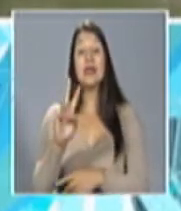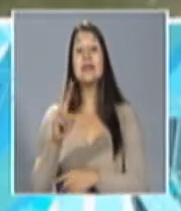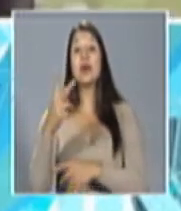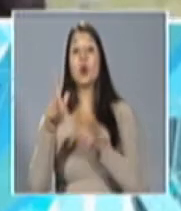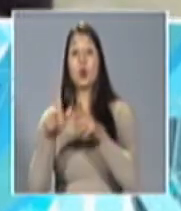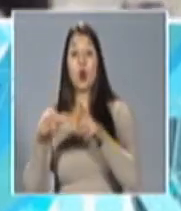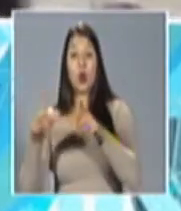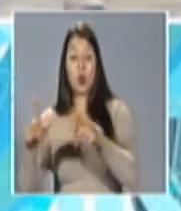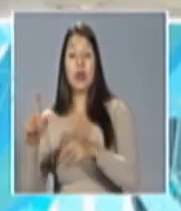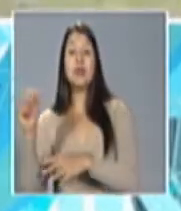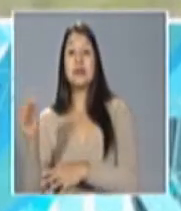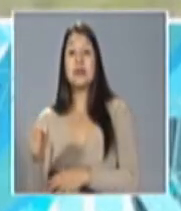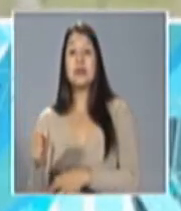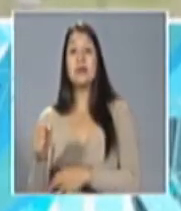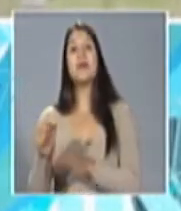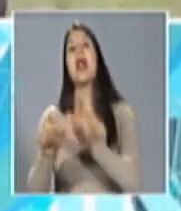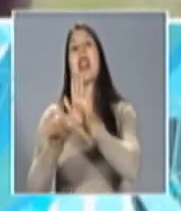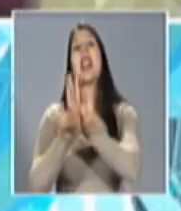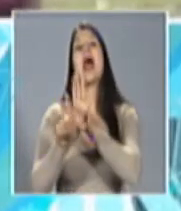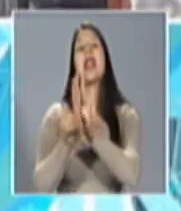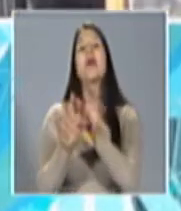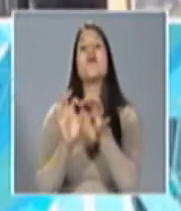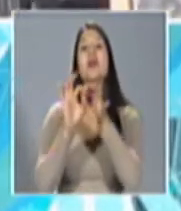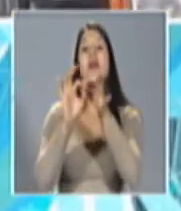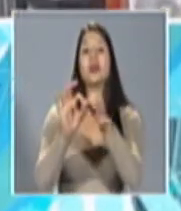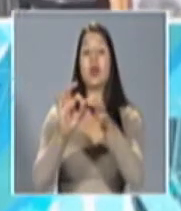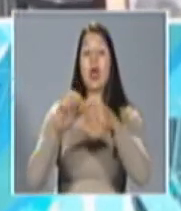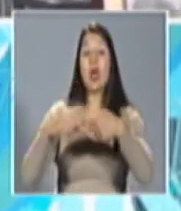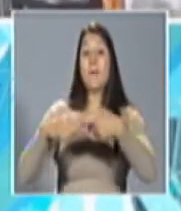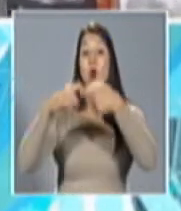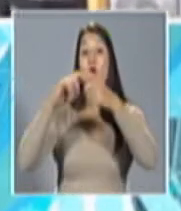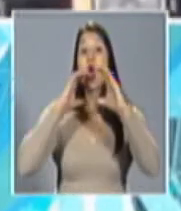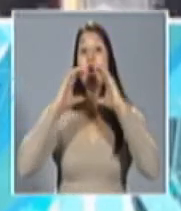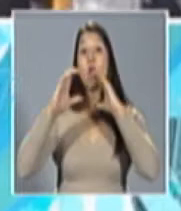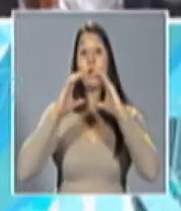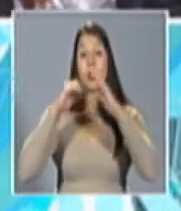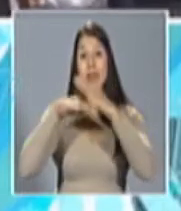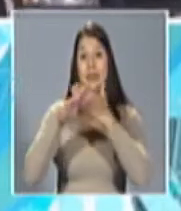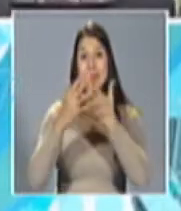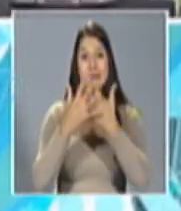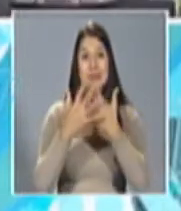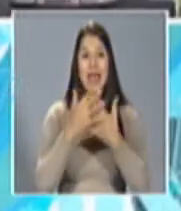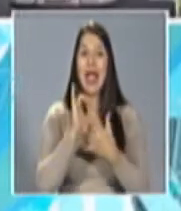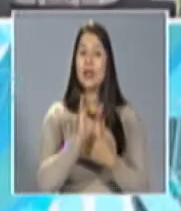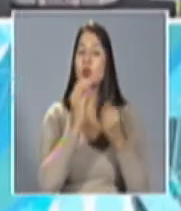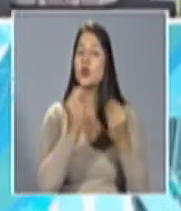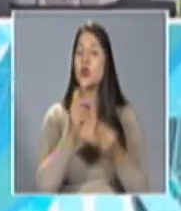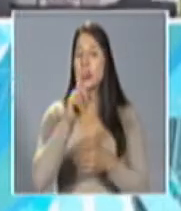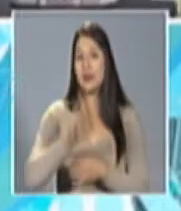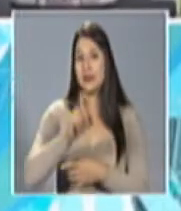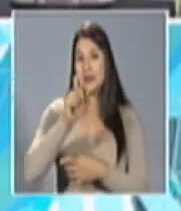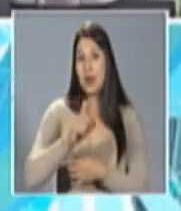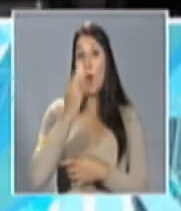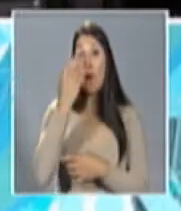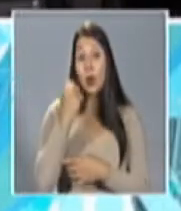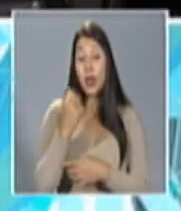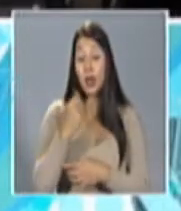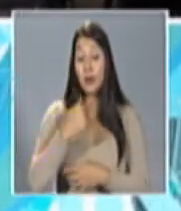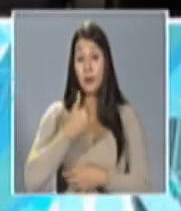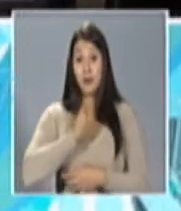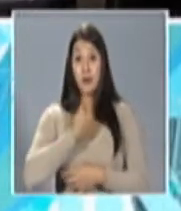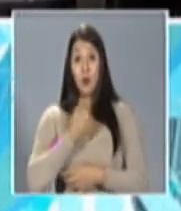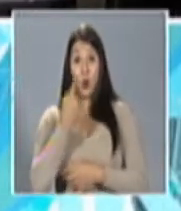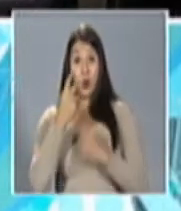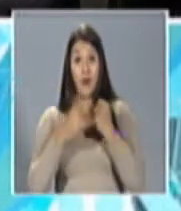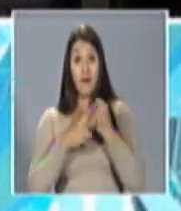segundo lugar, efectivamente, la ley sobre el bloqueo de las comunicaciones de los centros penitenciarios es algo indispensable, porque inclusive hasta a mí mismo me pasó